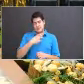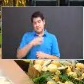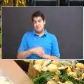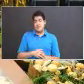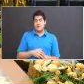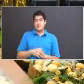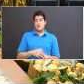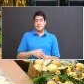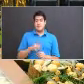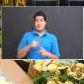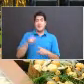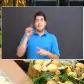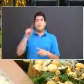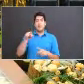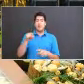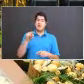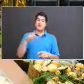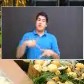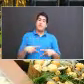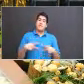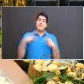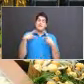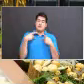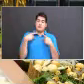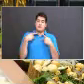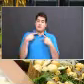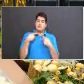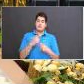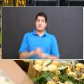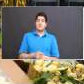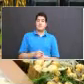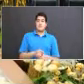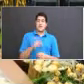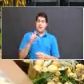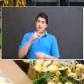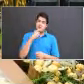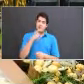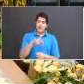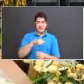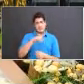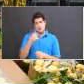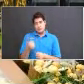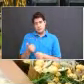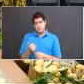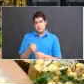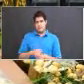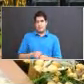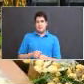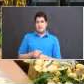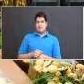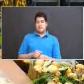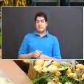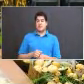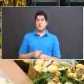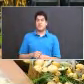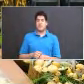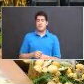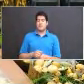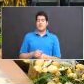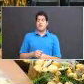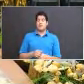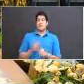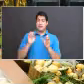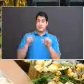Por eso sobrevivió. Pero le voy a mencionar otro. Este está más grueso, hermano. ¿Será que puedo o no?